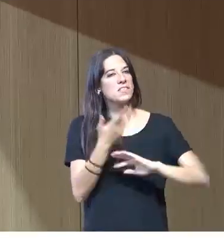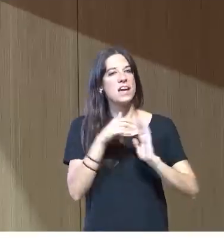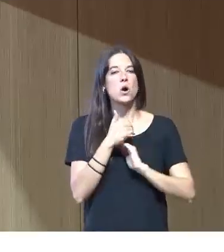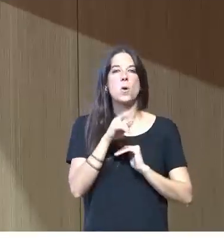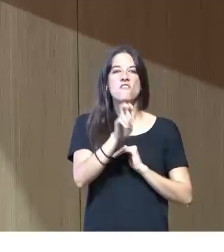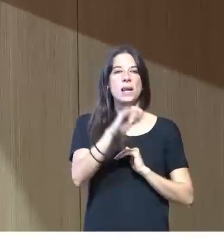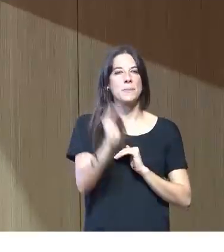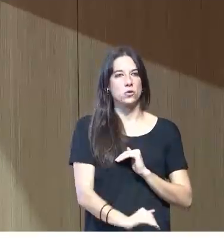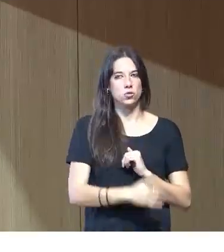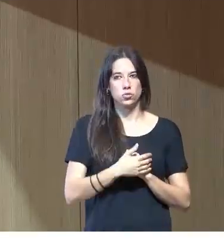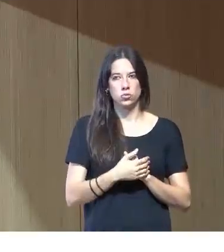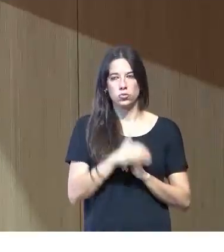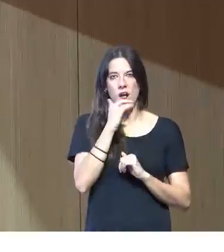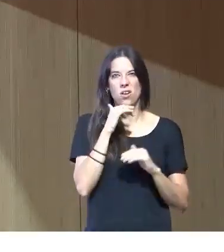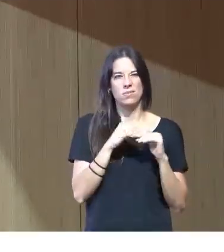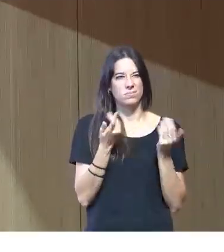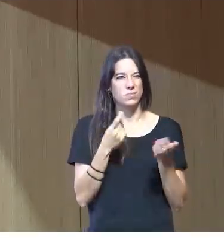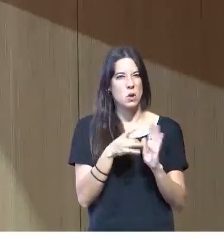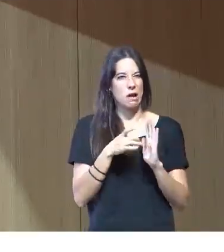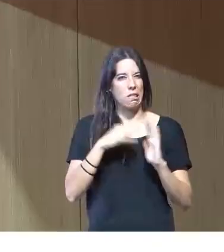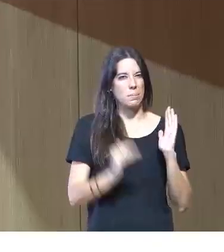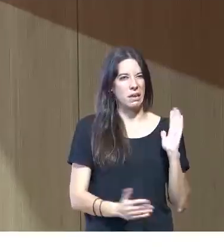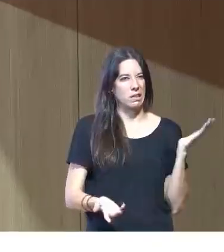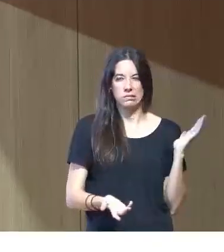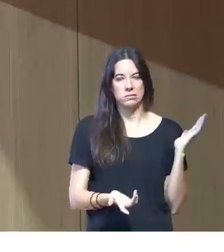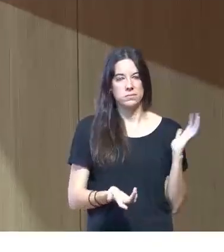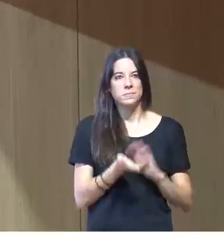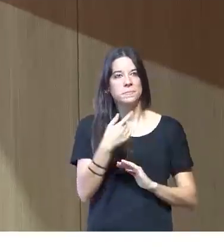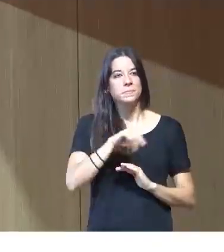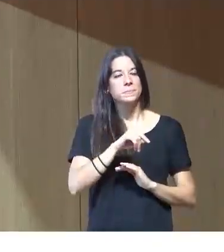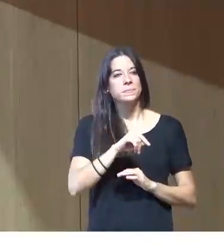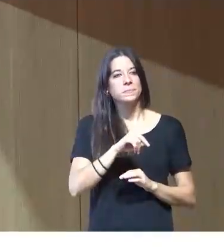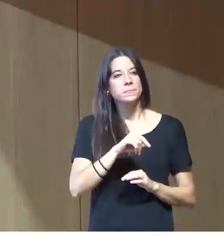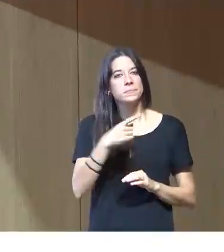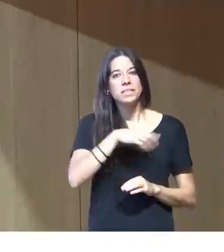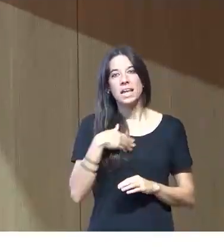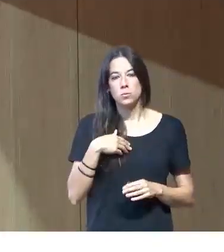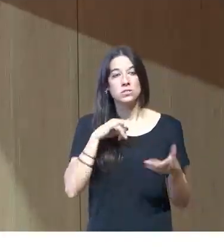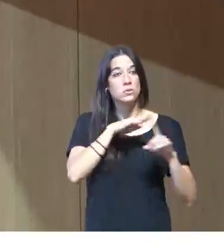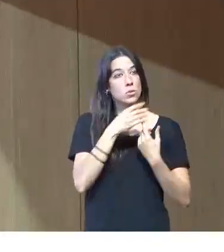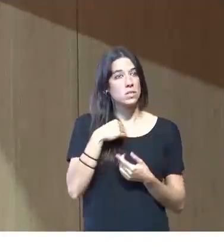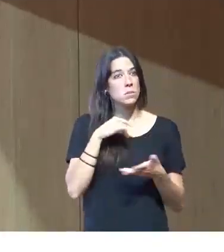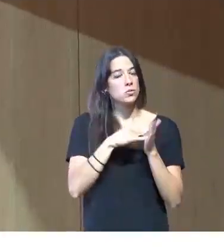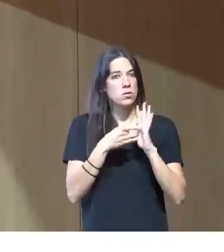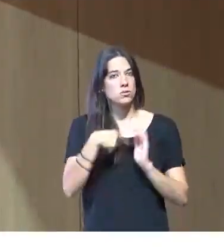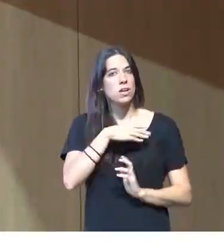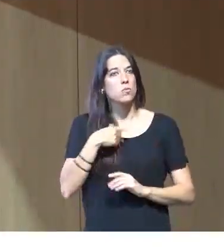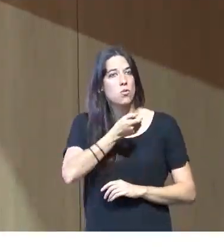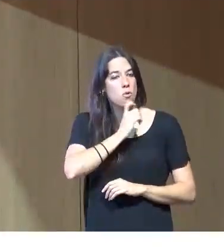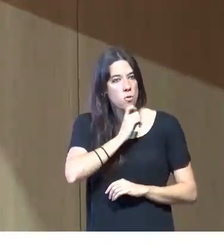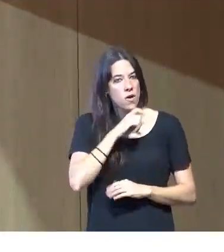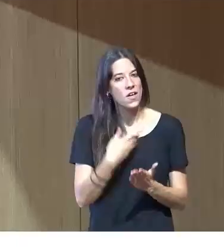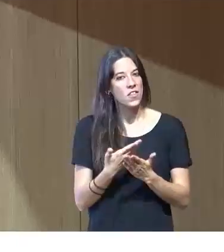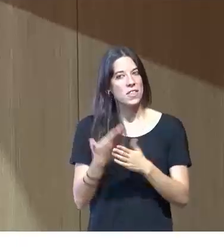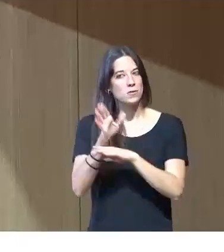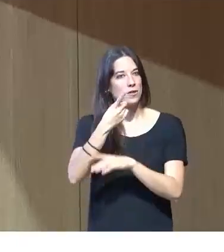algo por lo que hay que tener caridad y nosotros pretendemos resolver esta situación pues demostrando que